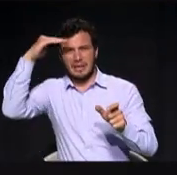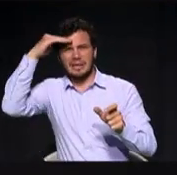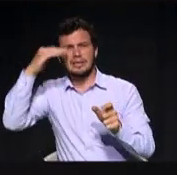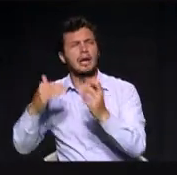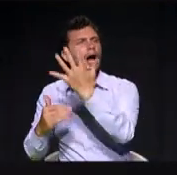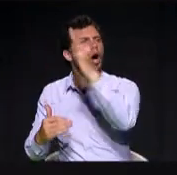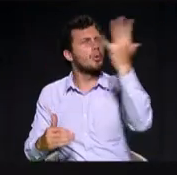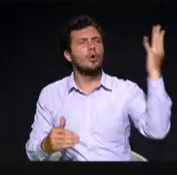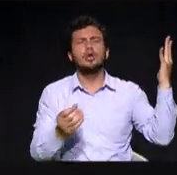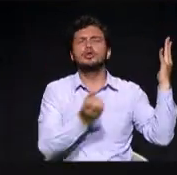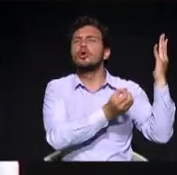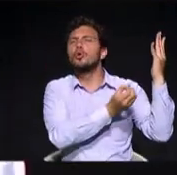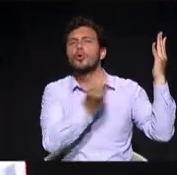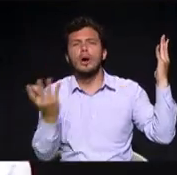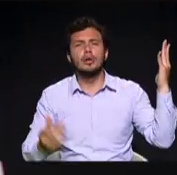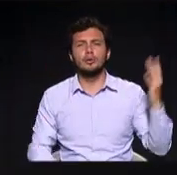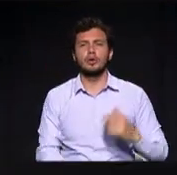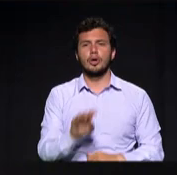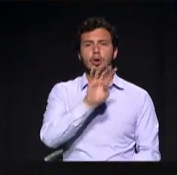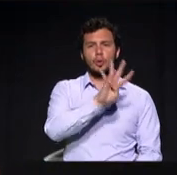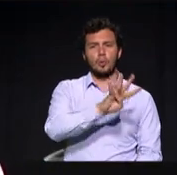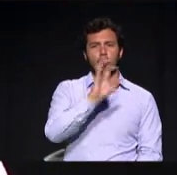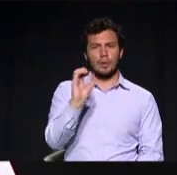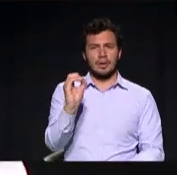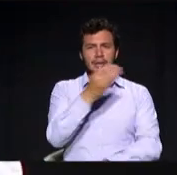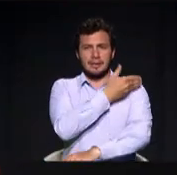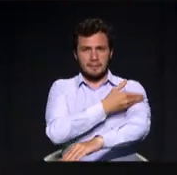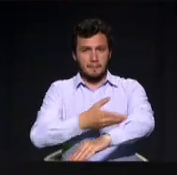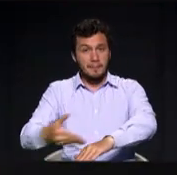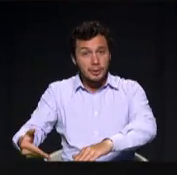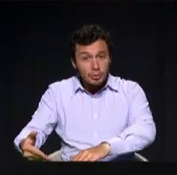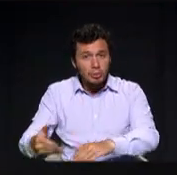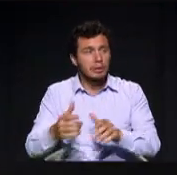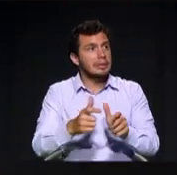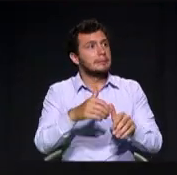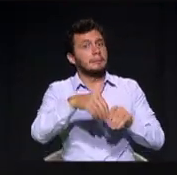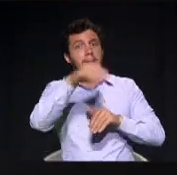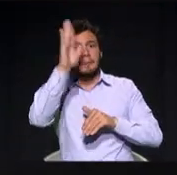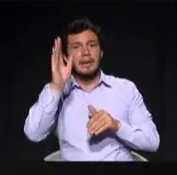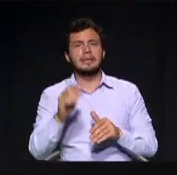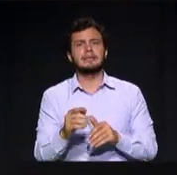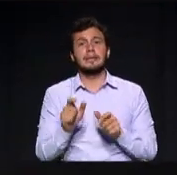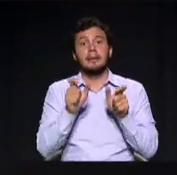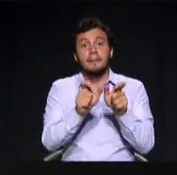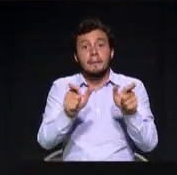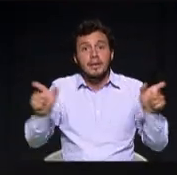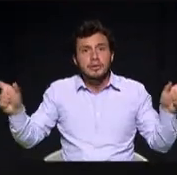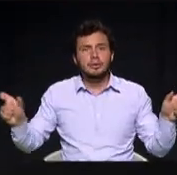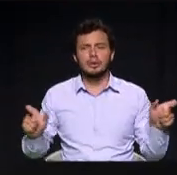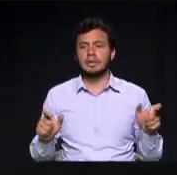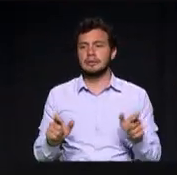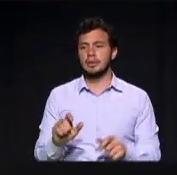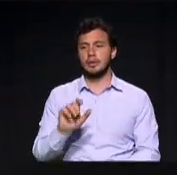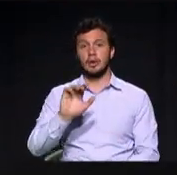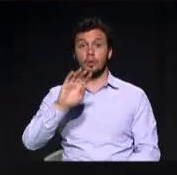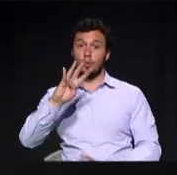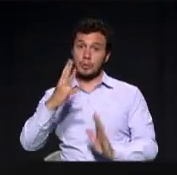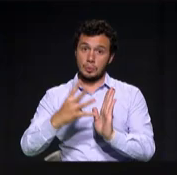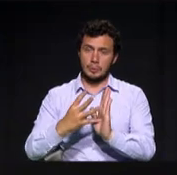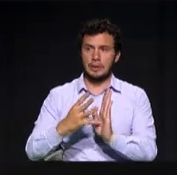128 mil árboles se requiere en medellín se están muriendo 4 mil a 5 mil personas al año